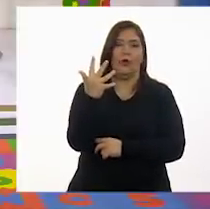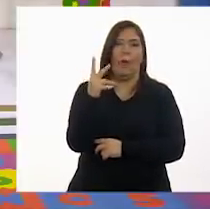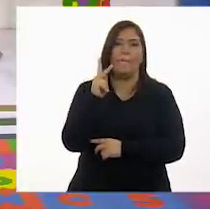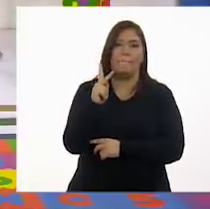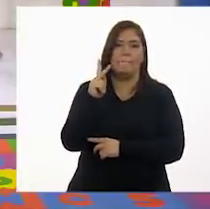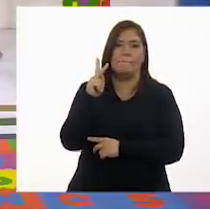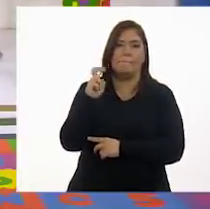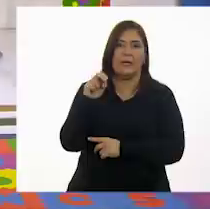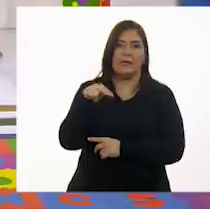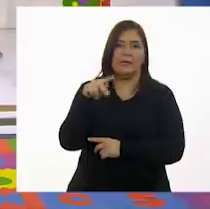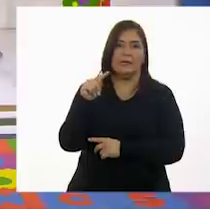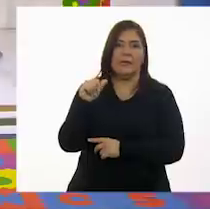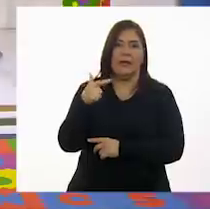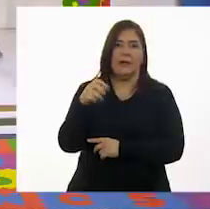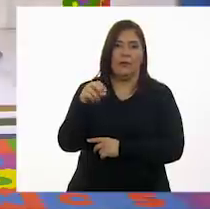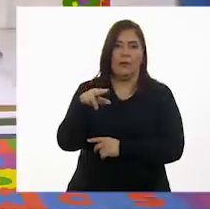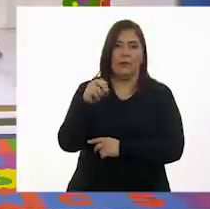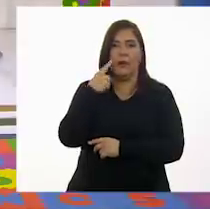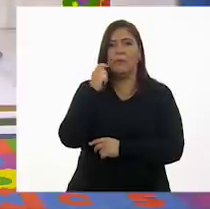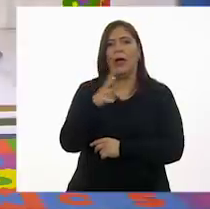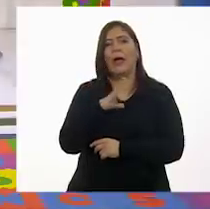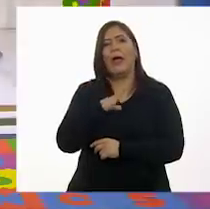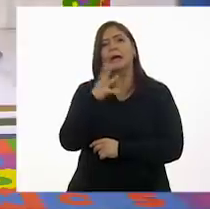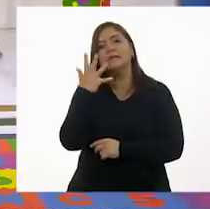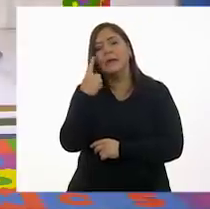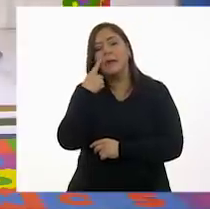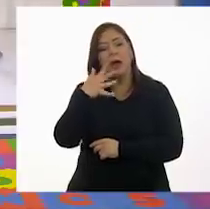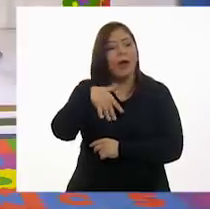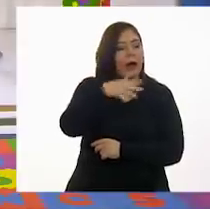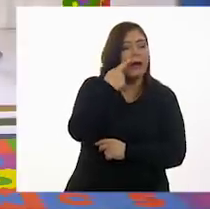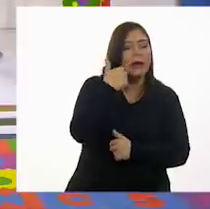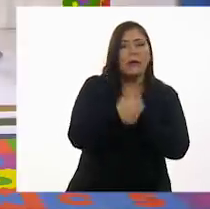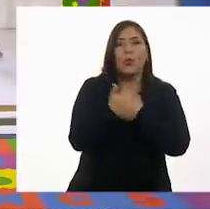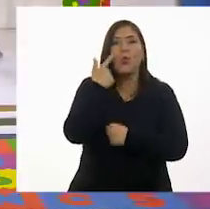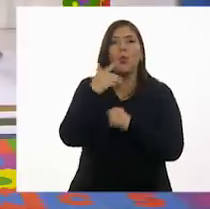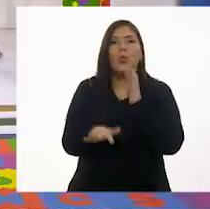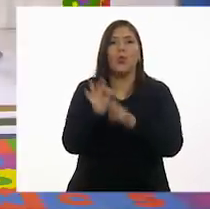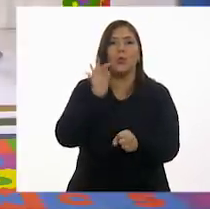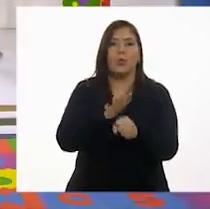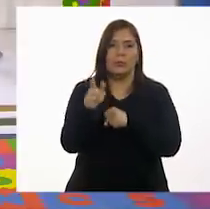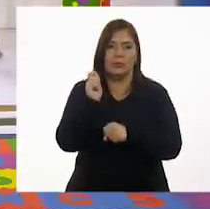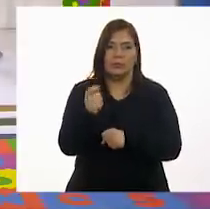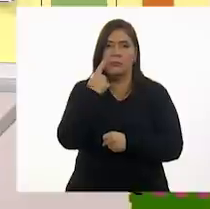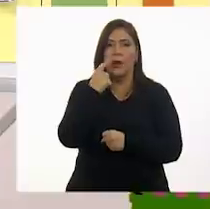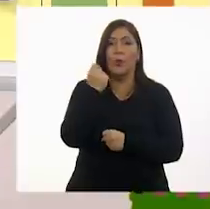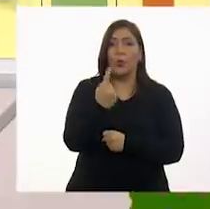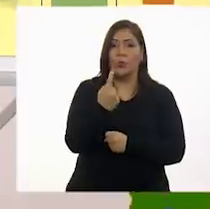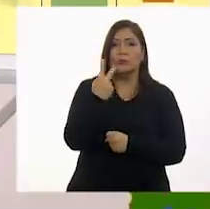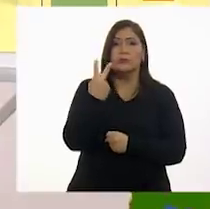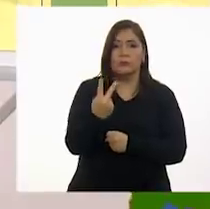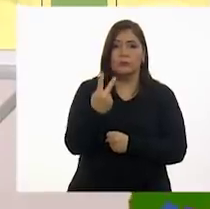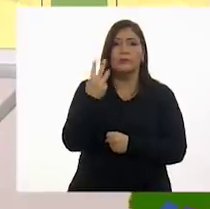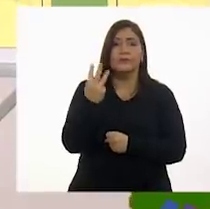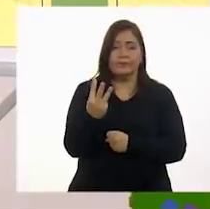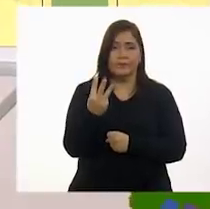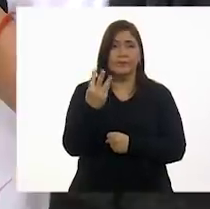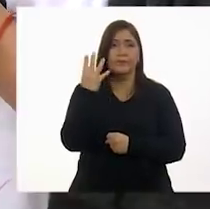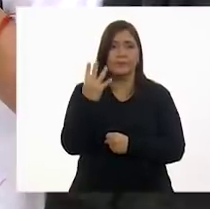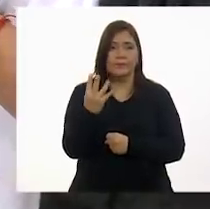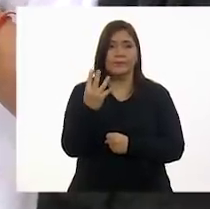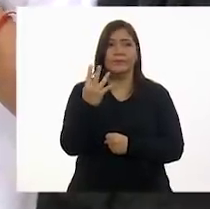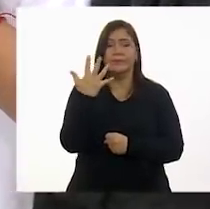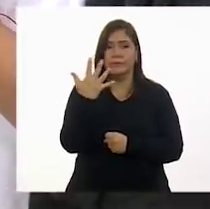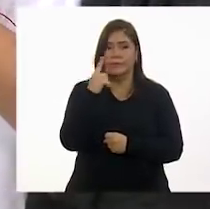aquí el que tiene cinco, ¿verdad? Sí, ¿cuál de ellos tiene cinco? Me parece que es este. Uno, dos, tres,